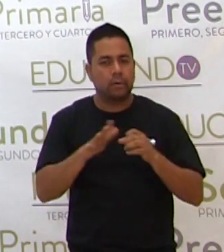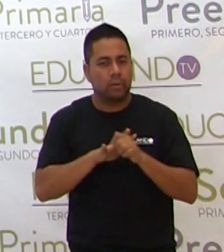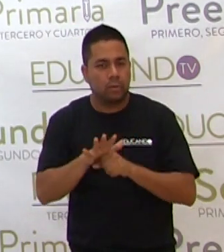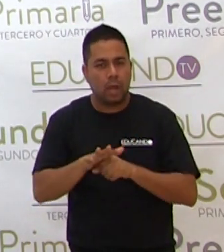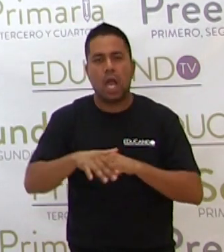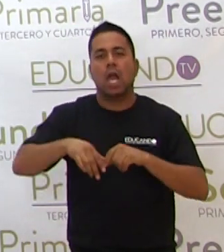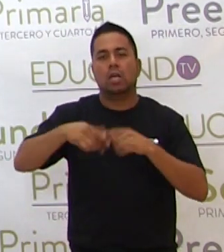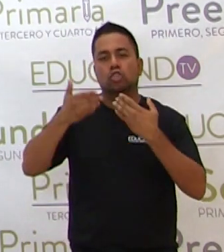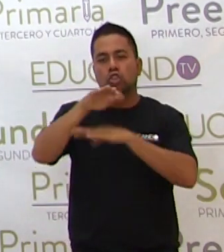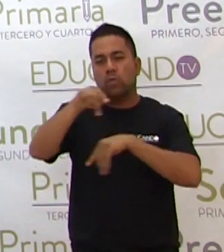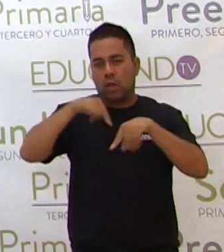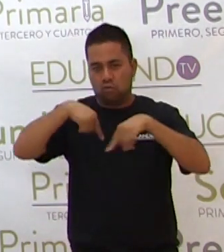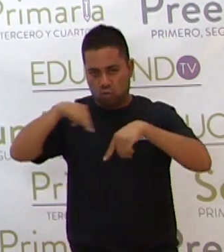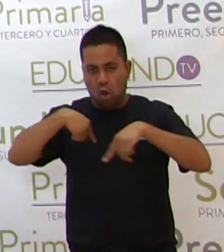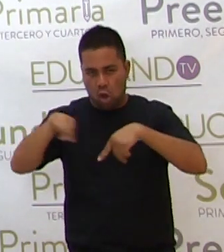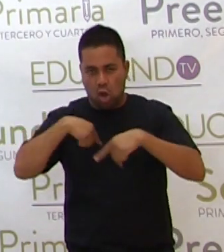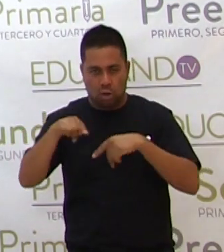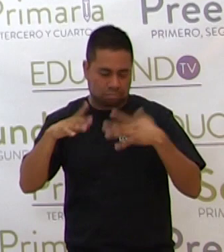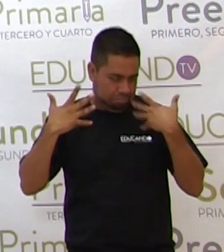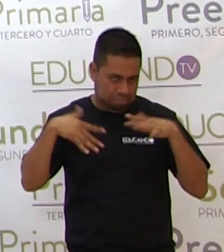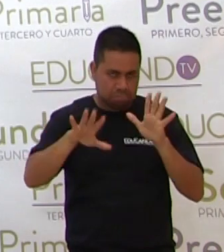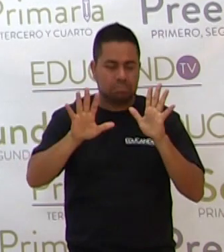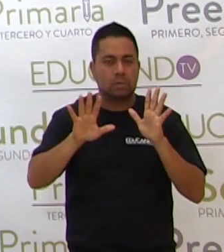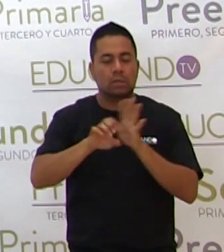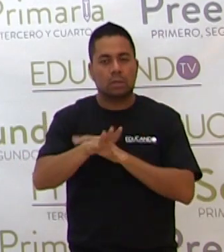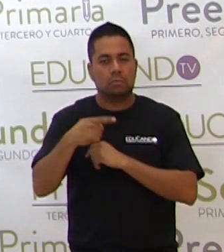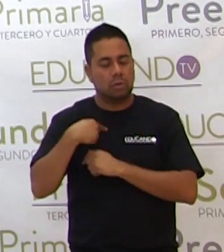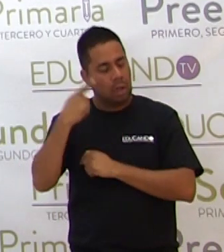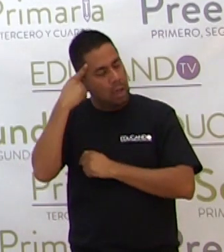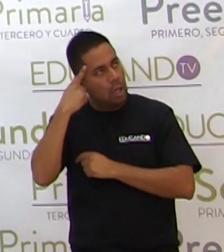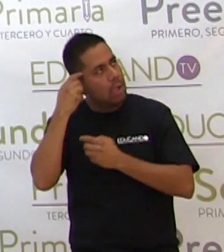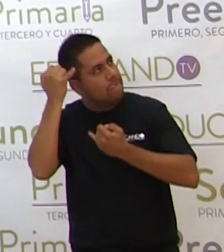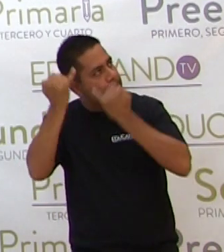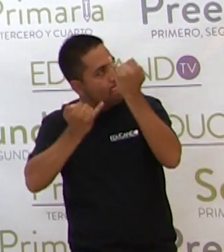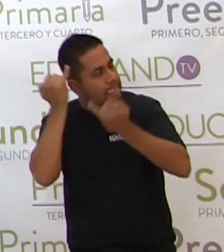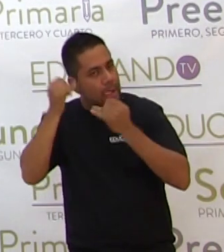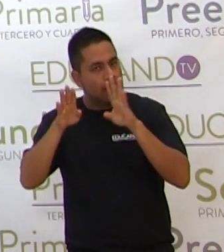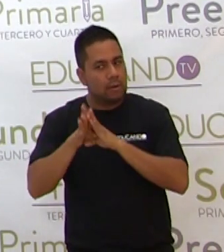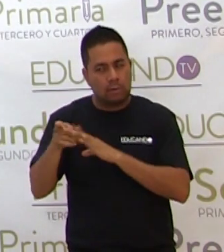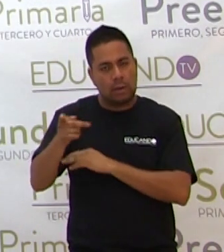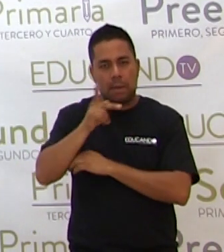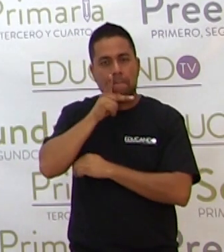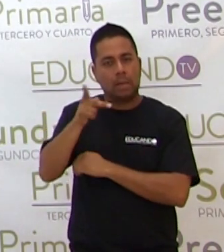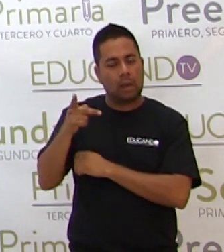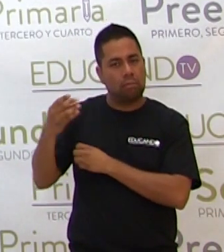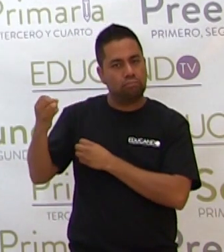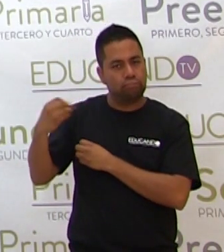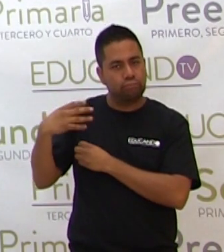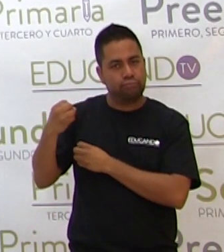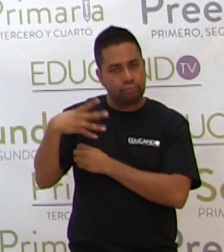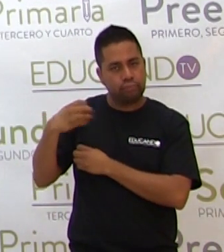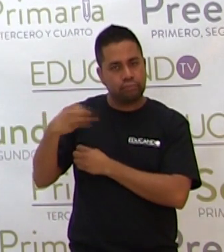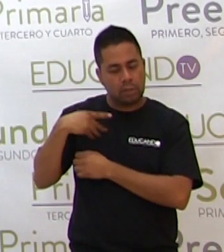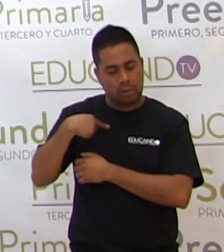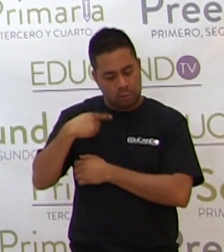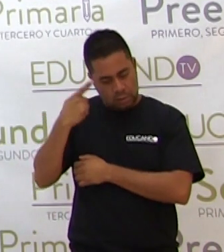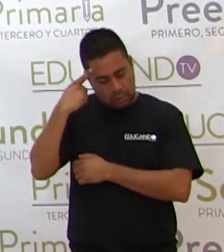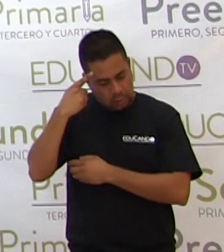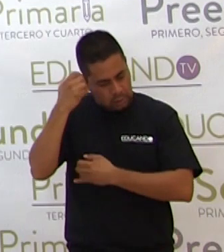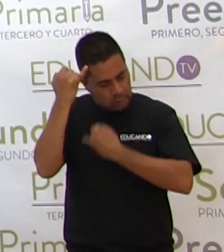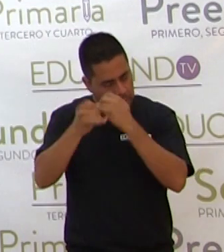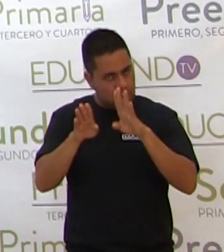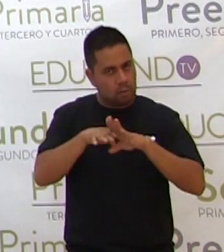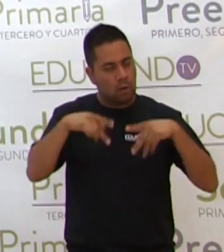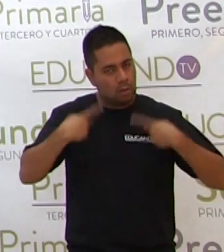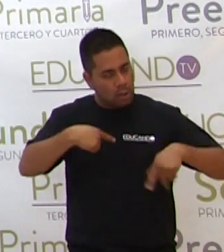partido de fútbol nosotros empezamos a imaginar a partir de la palabra nosotros empezamos a imaginar a